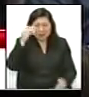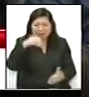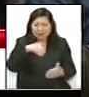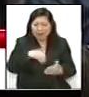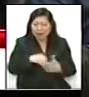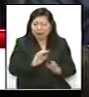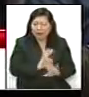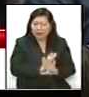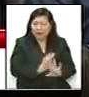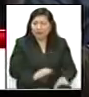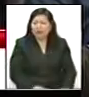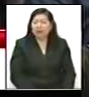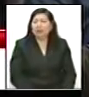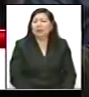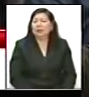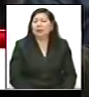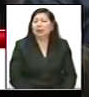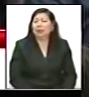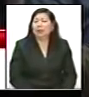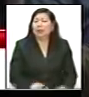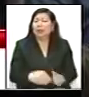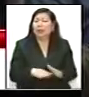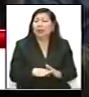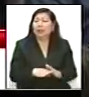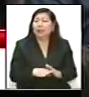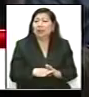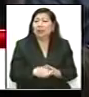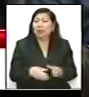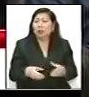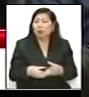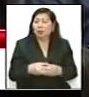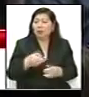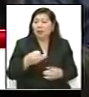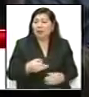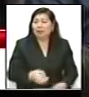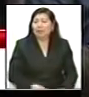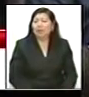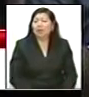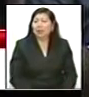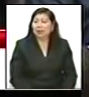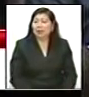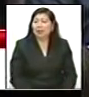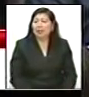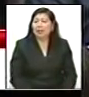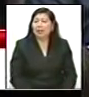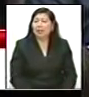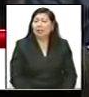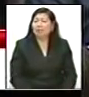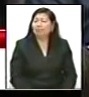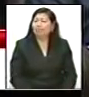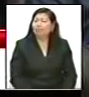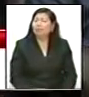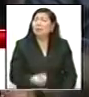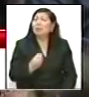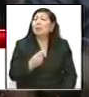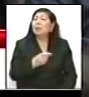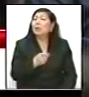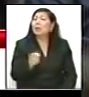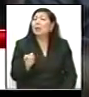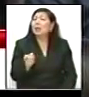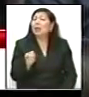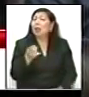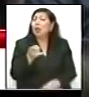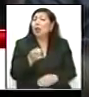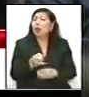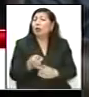ponerlas dentro de la famosa Comisión de la Verdad que en ese momento se iba a formar, porque ellas están en